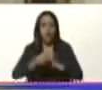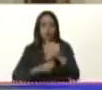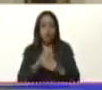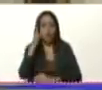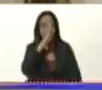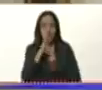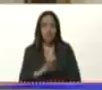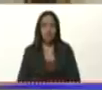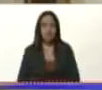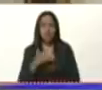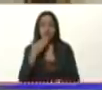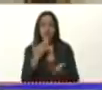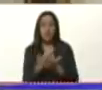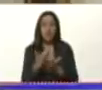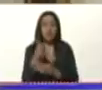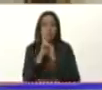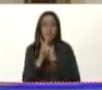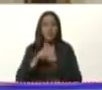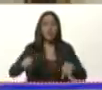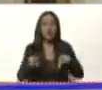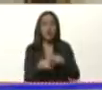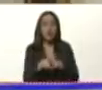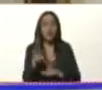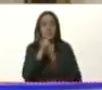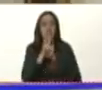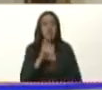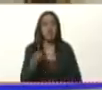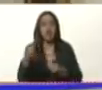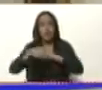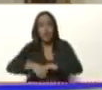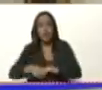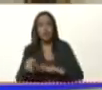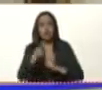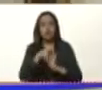Brasil que nos proponen a Venezuela y medidas de Venezuela con Brasil.